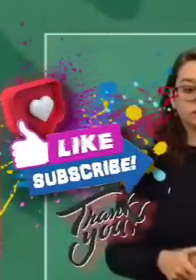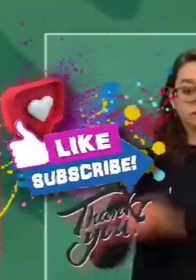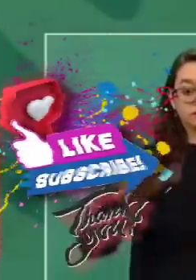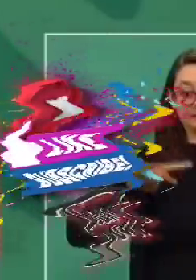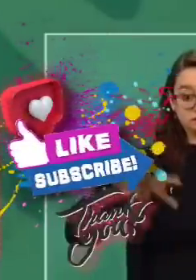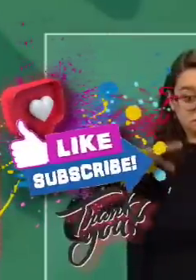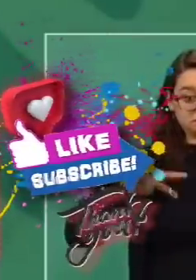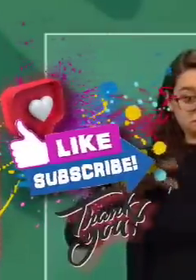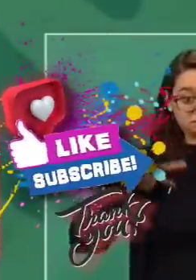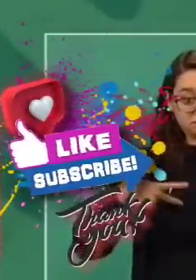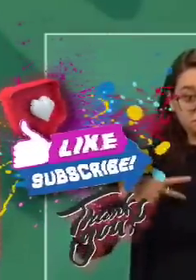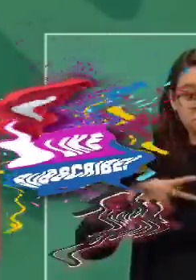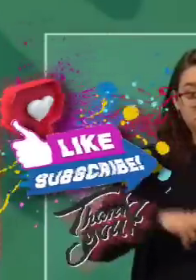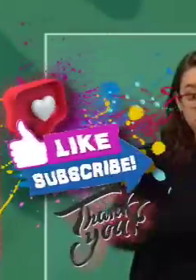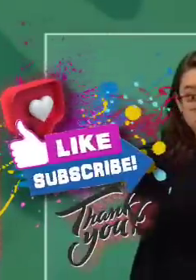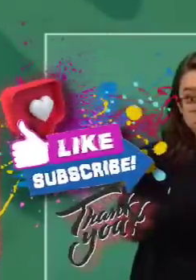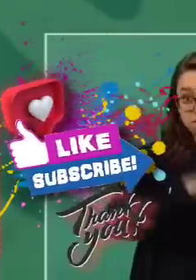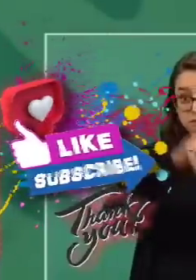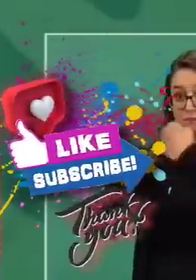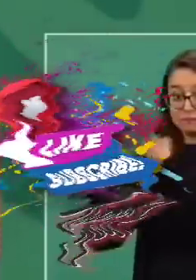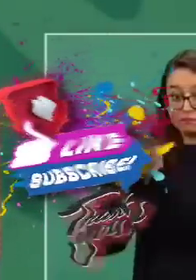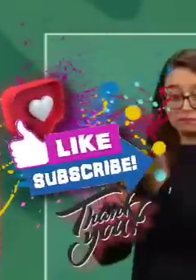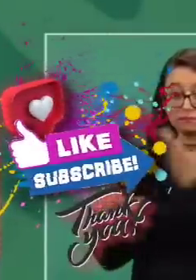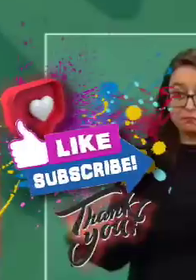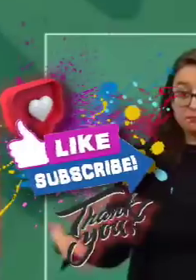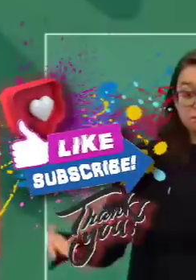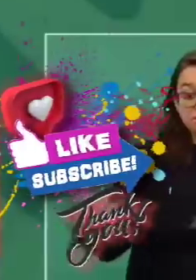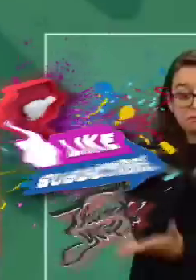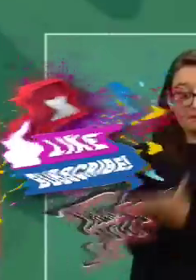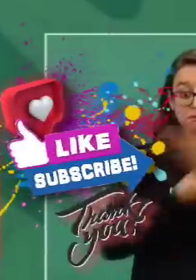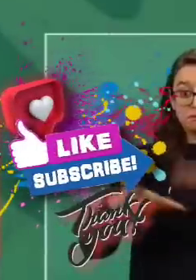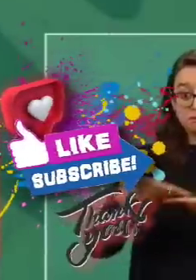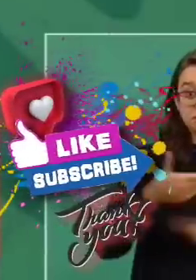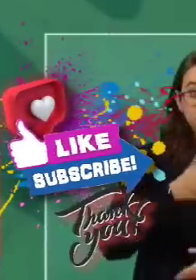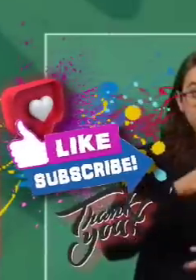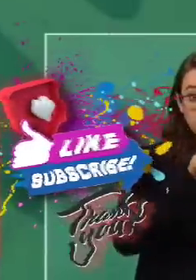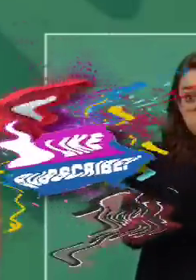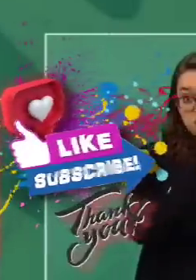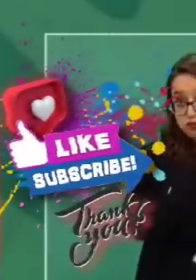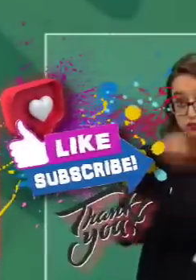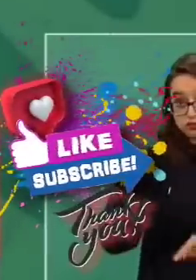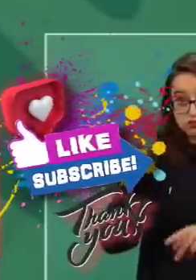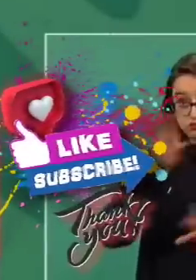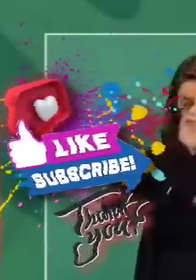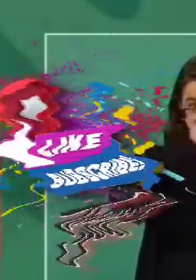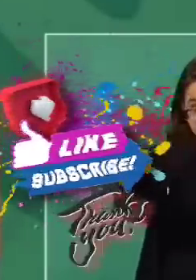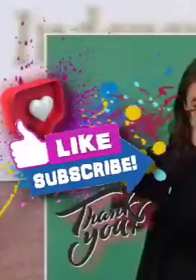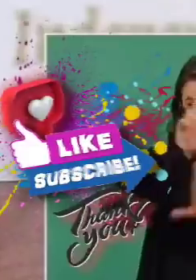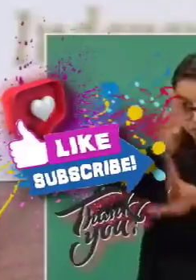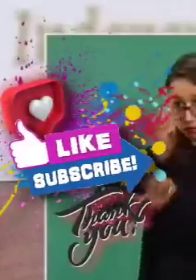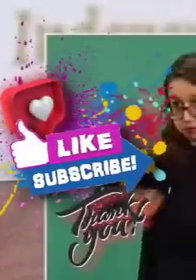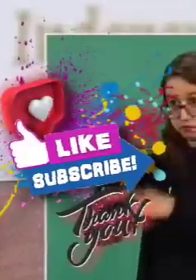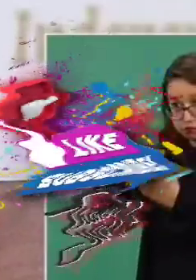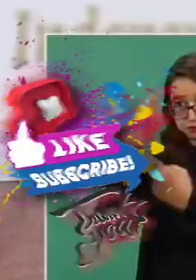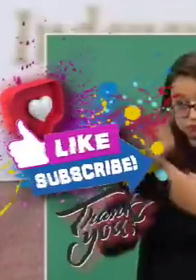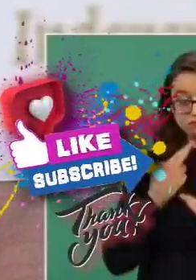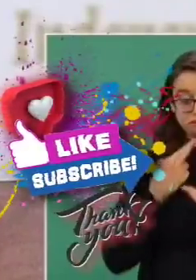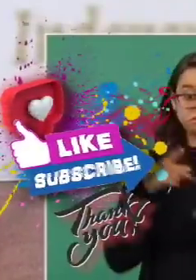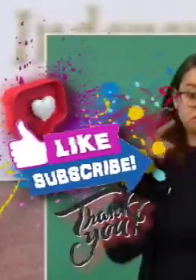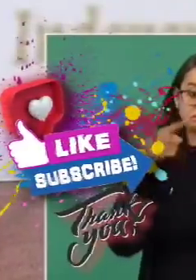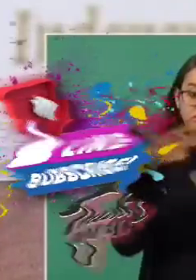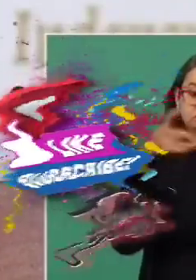Entre los individuos como entre las naciones, el respeto al derecho ajeno es la paz.